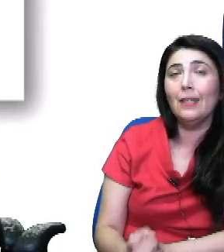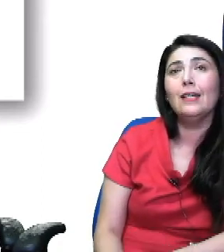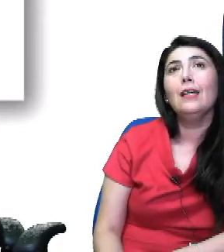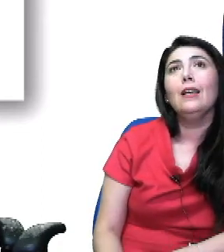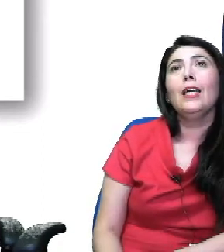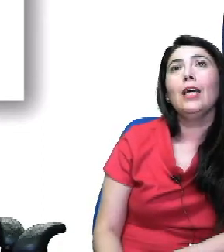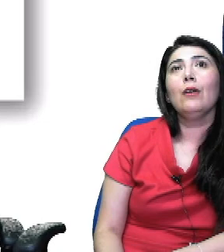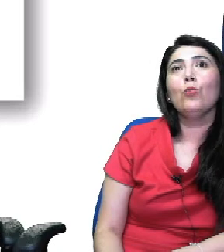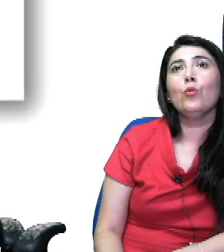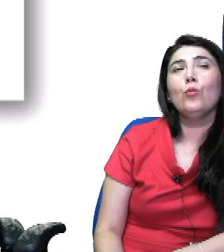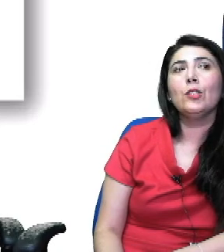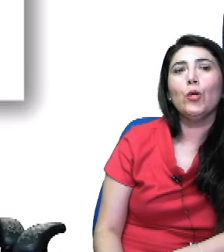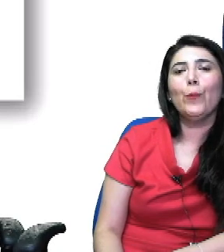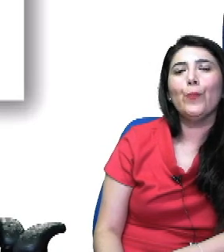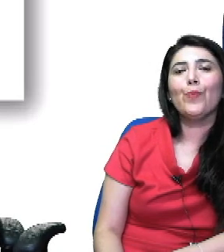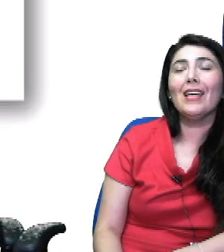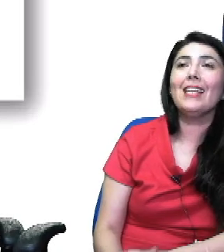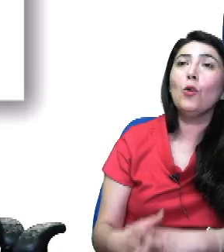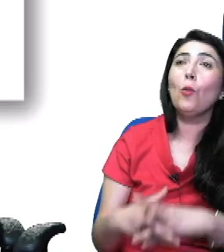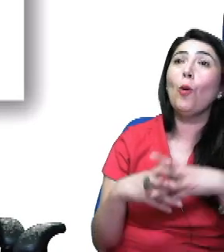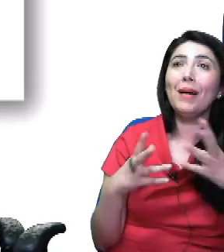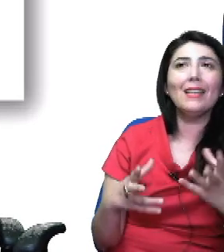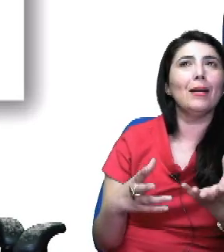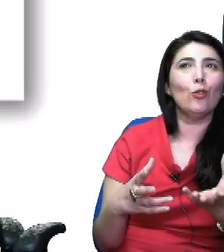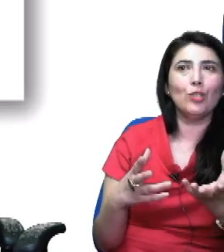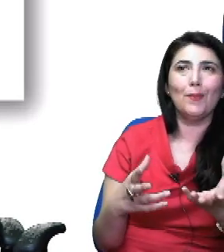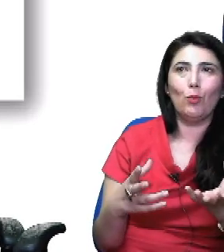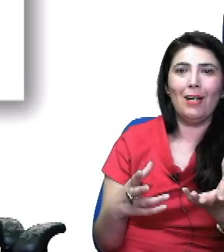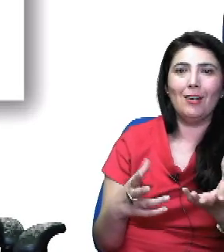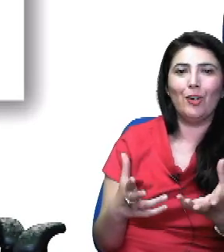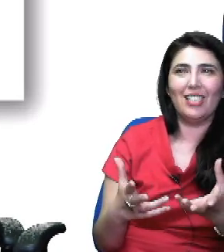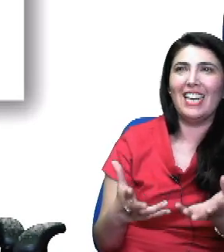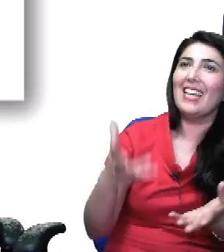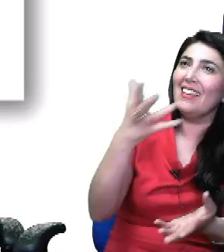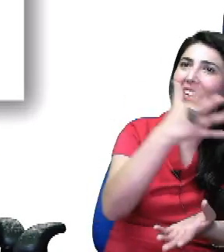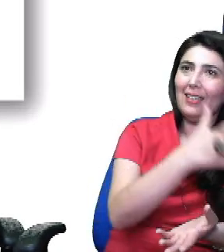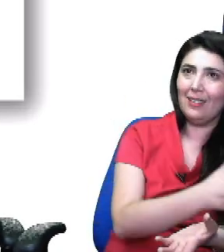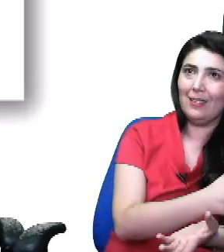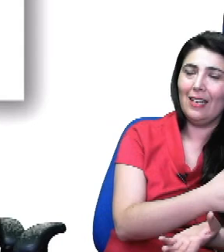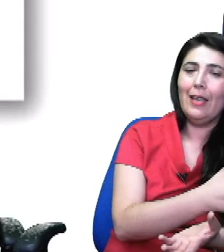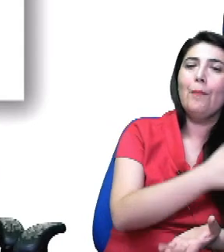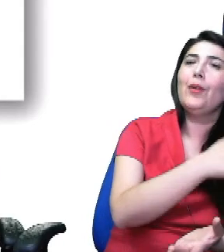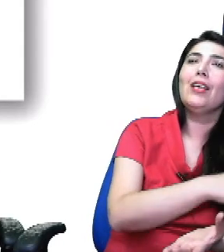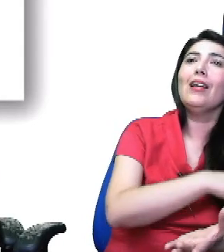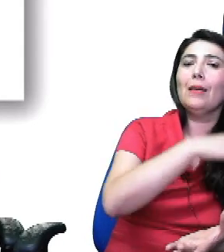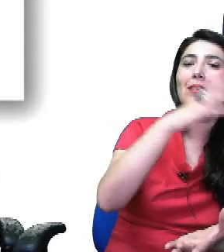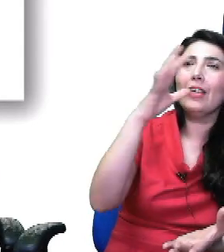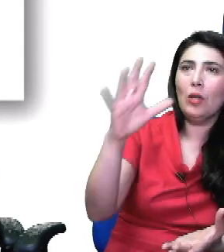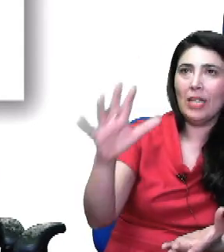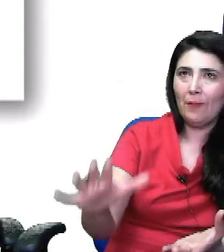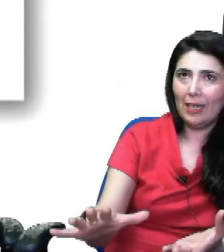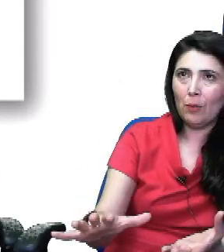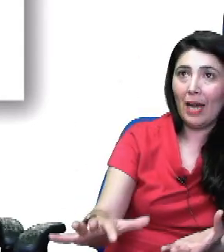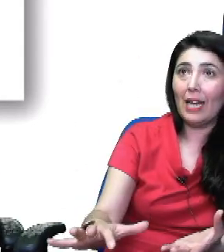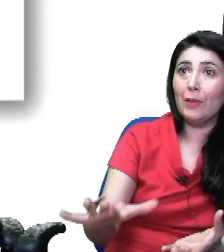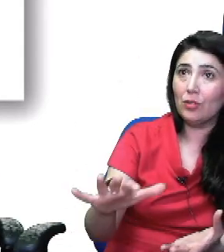OPS-OMS. Es un documento que comparte el marco conceptual con la guía del IASC, pero aquí claramente ya nos